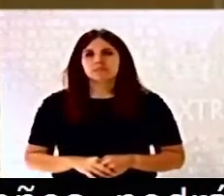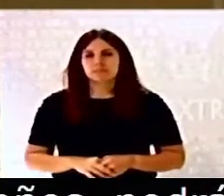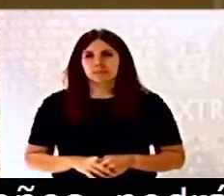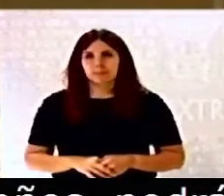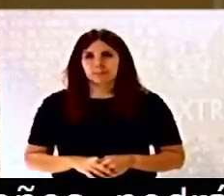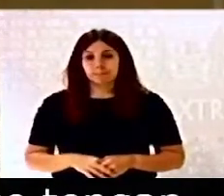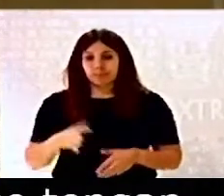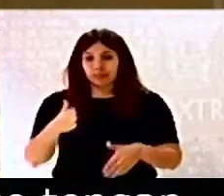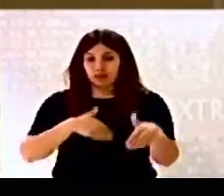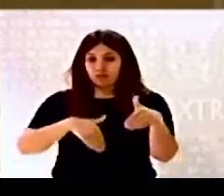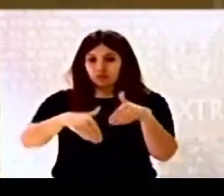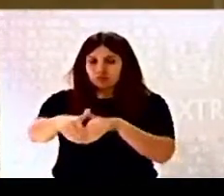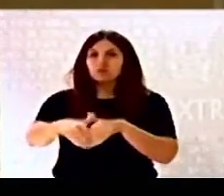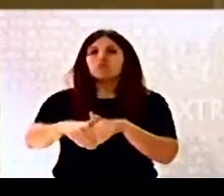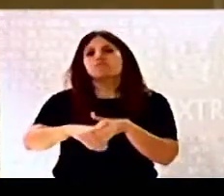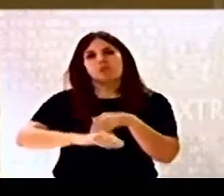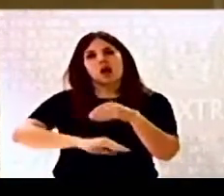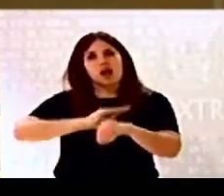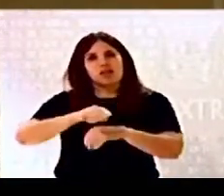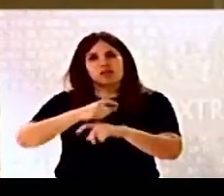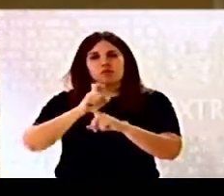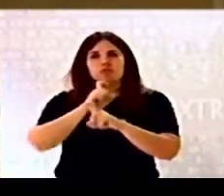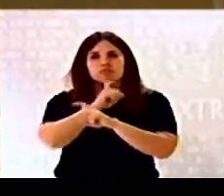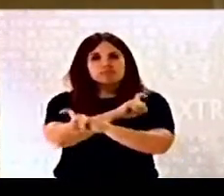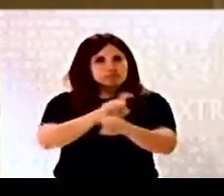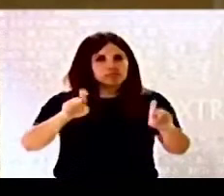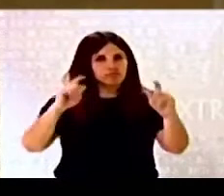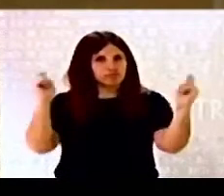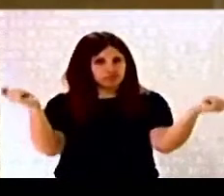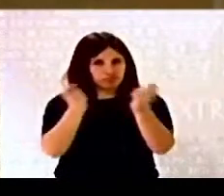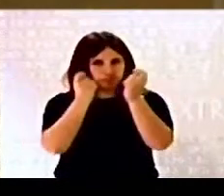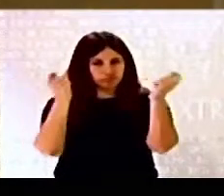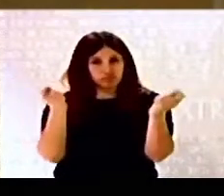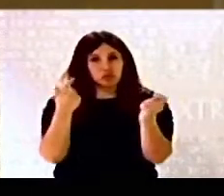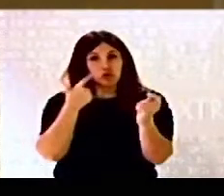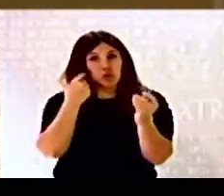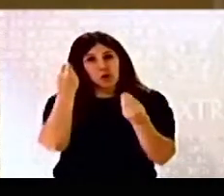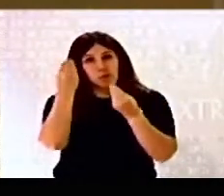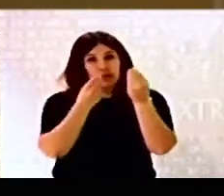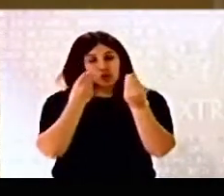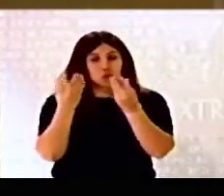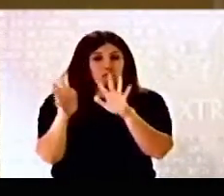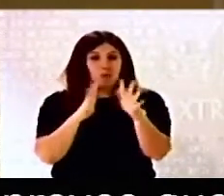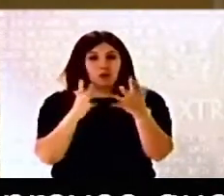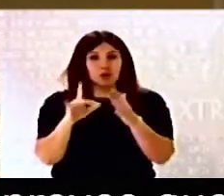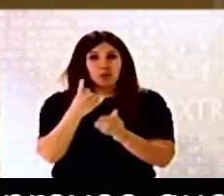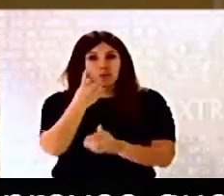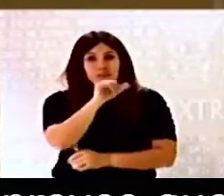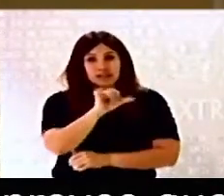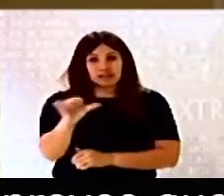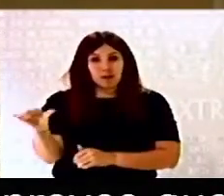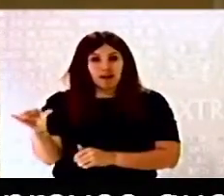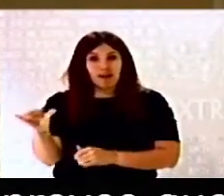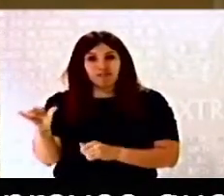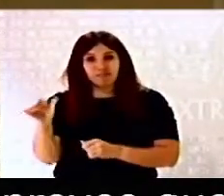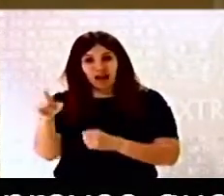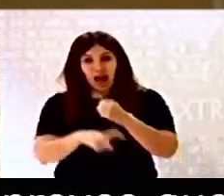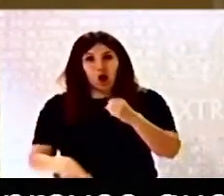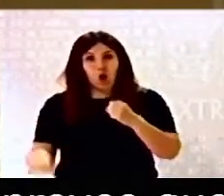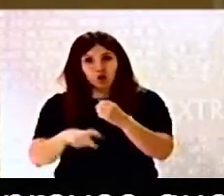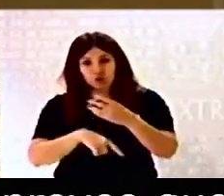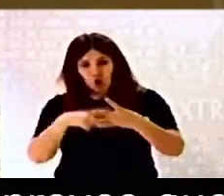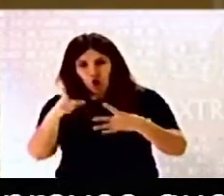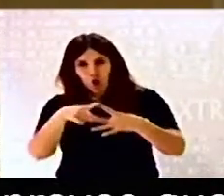momento haremos este anuncio y yo preveo que para la primera semana del mes de agosto estaremos en